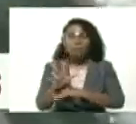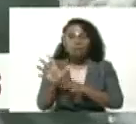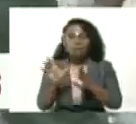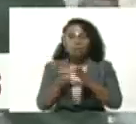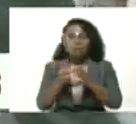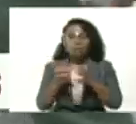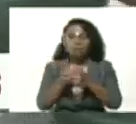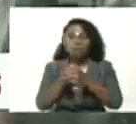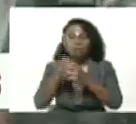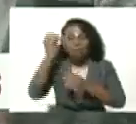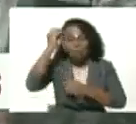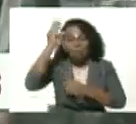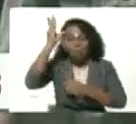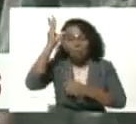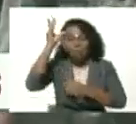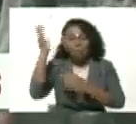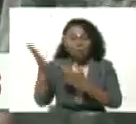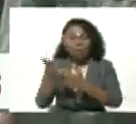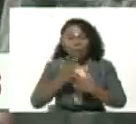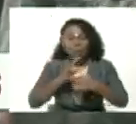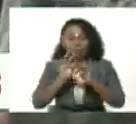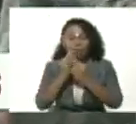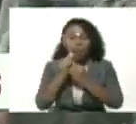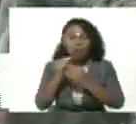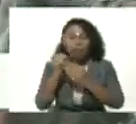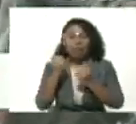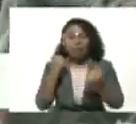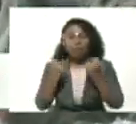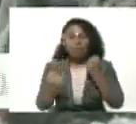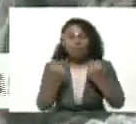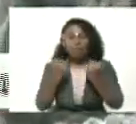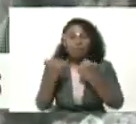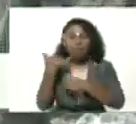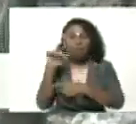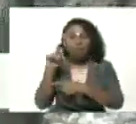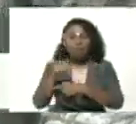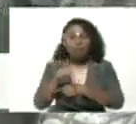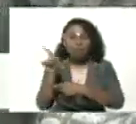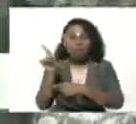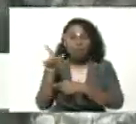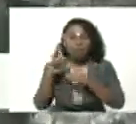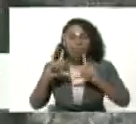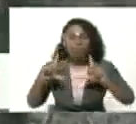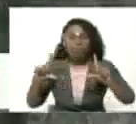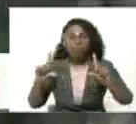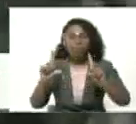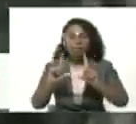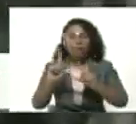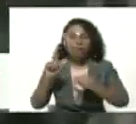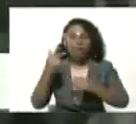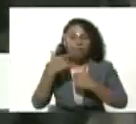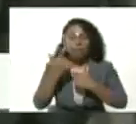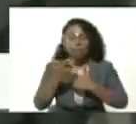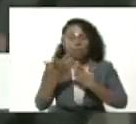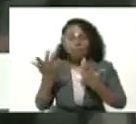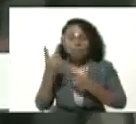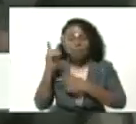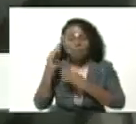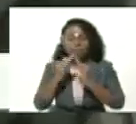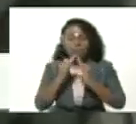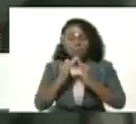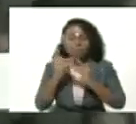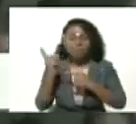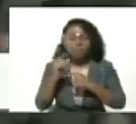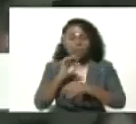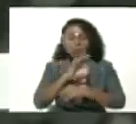unidades con capacidad de recibir familia en el gimnasio que se encuentra acá en esta localidad. Es decir, esas viviendas, con